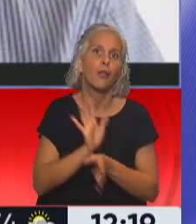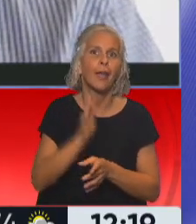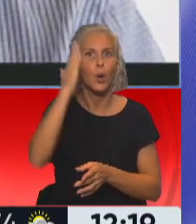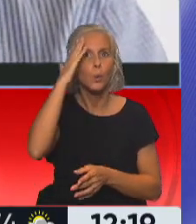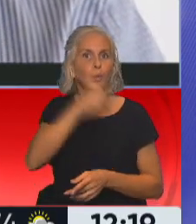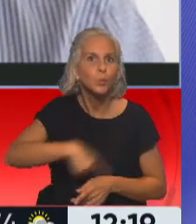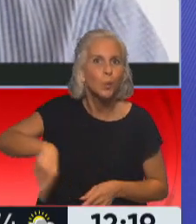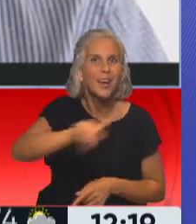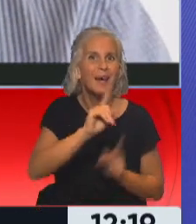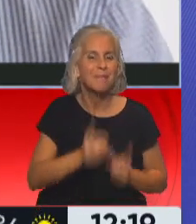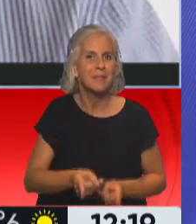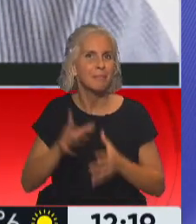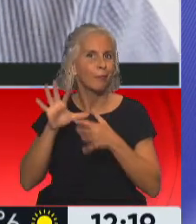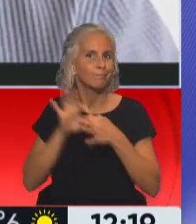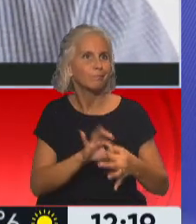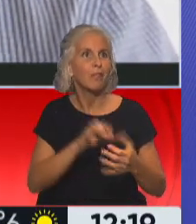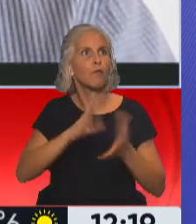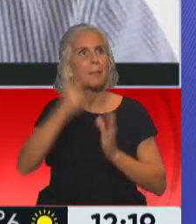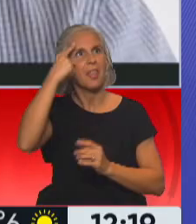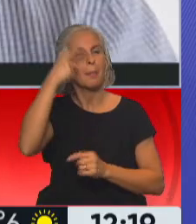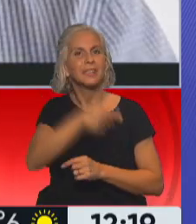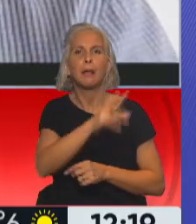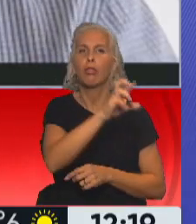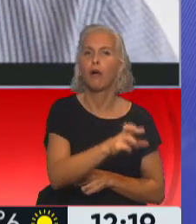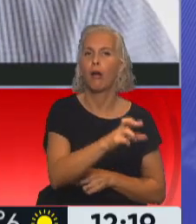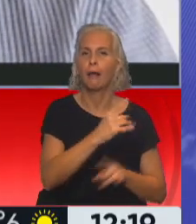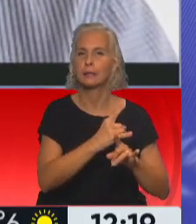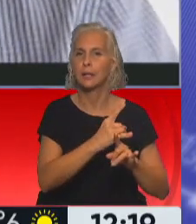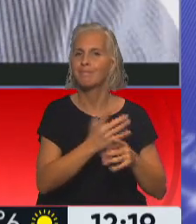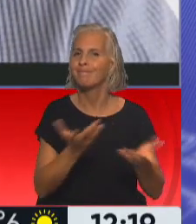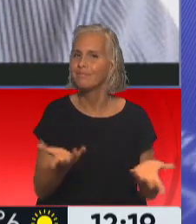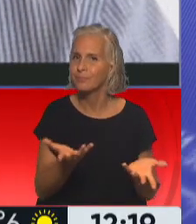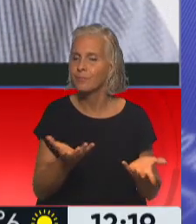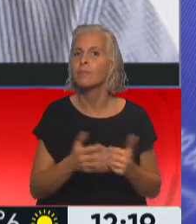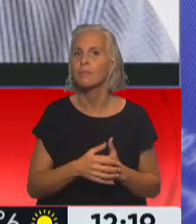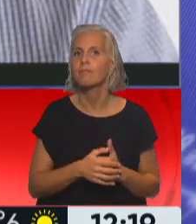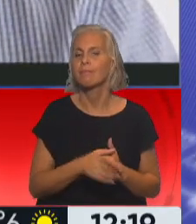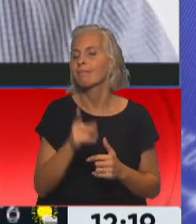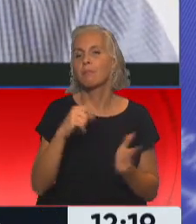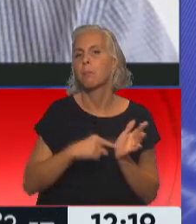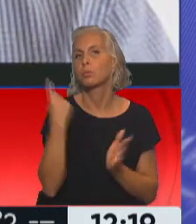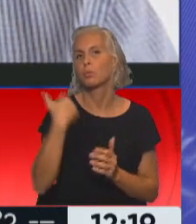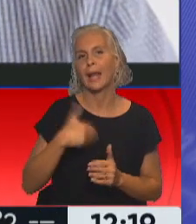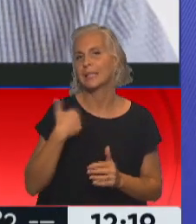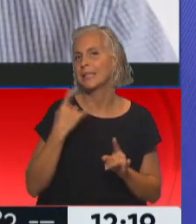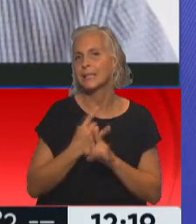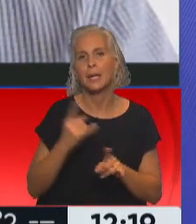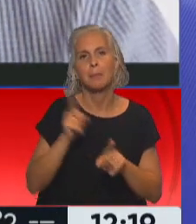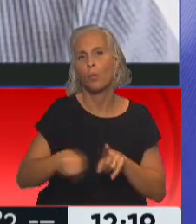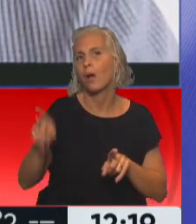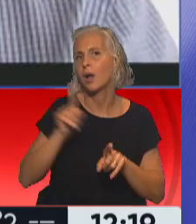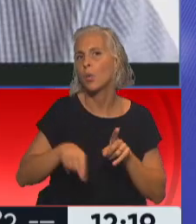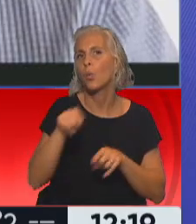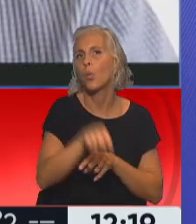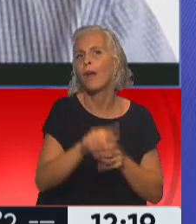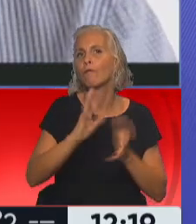que tenemos en relación a nuestro pensamiento dolarizado? El problema en la Argentina siempre es ese, ¿no? Que tenemos